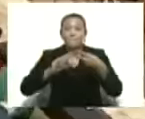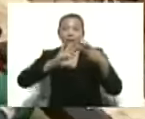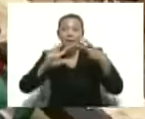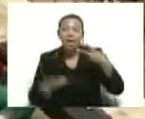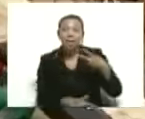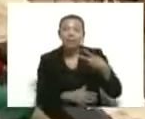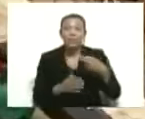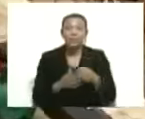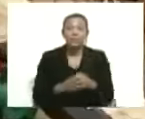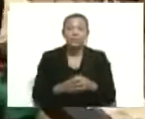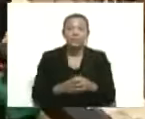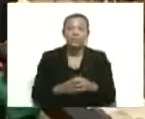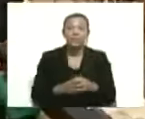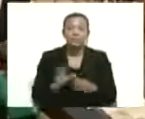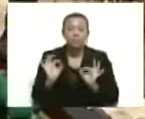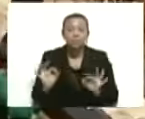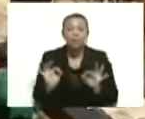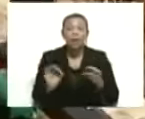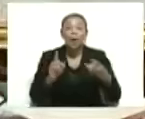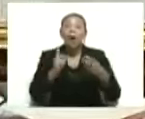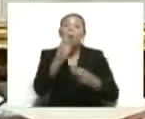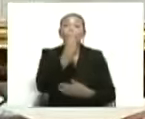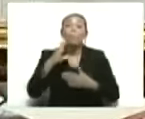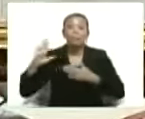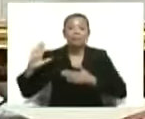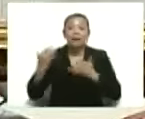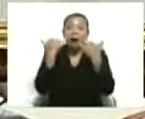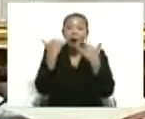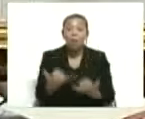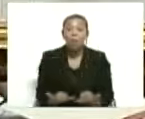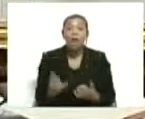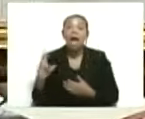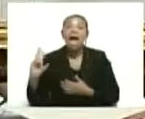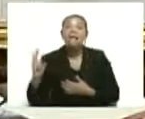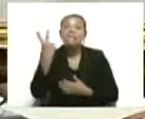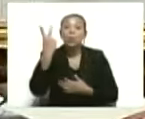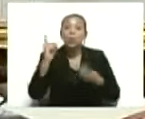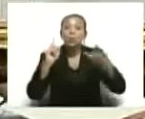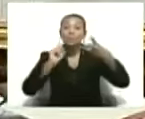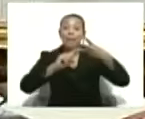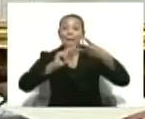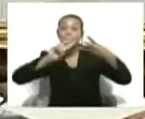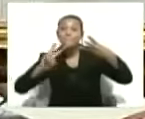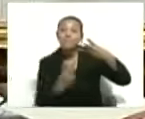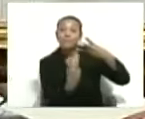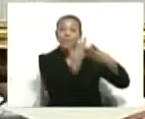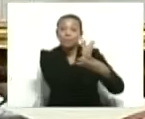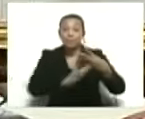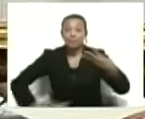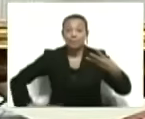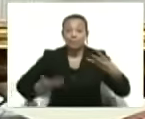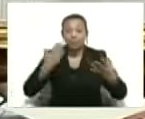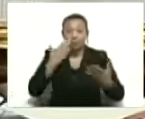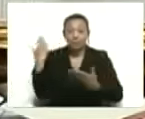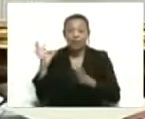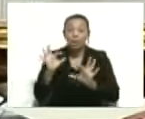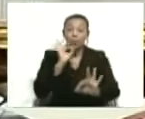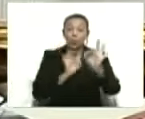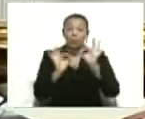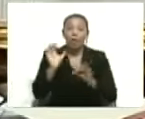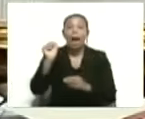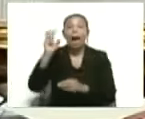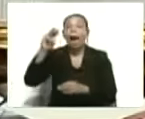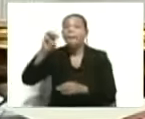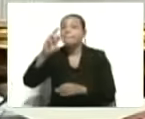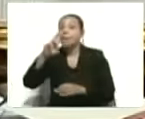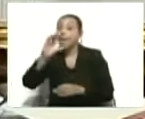primer vicepresidente. Procede de la juramentación venezolano, de la quien ha ratificado su compromiso con la patria para legislar a favor